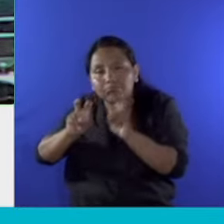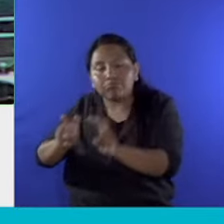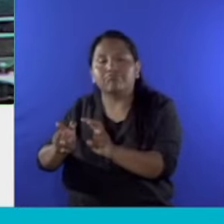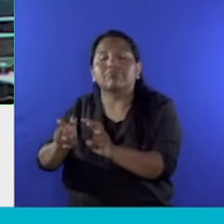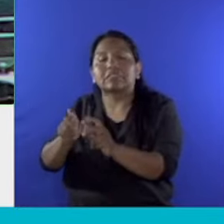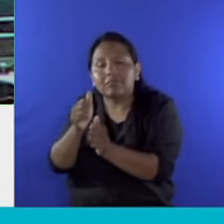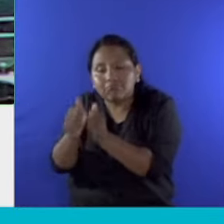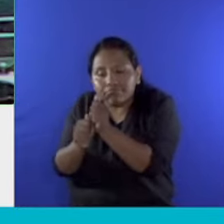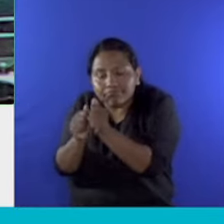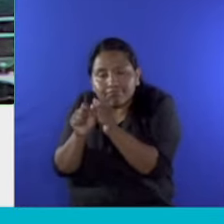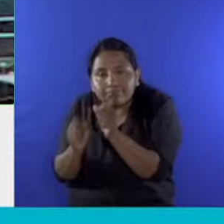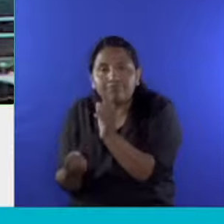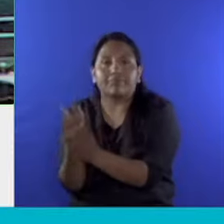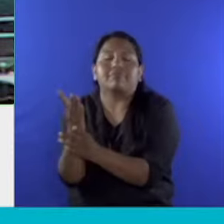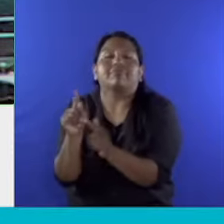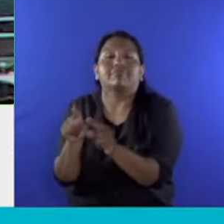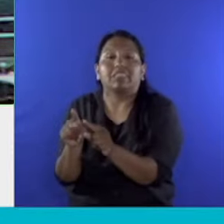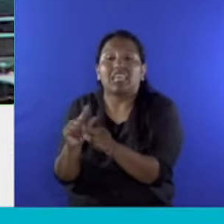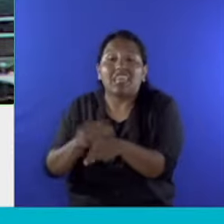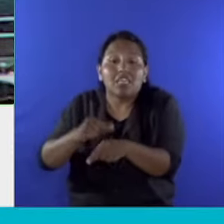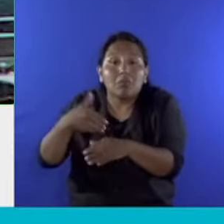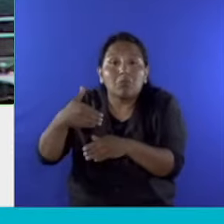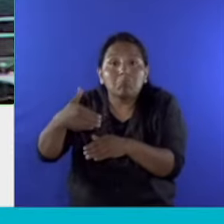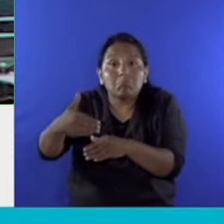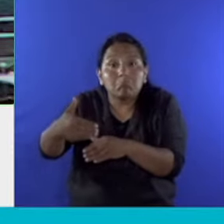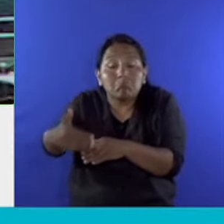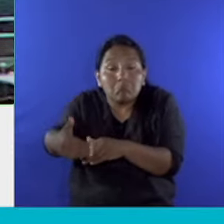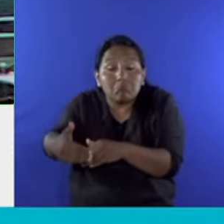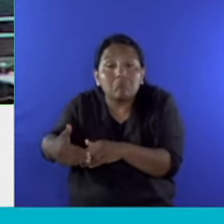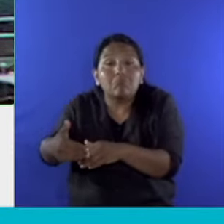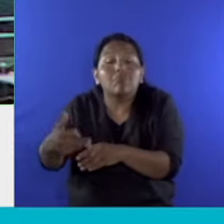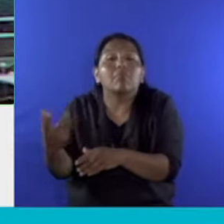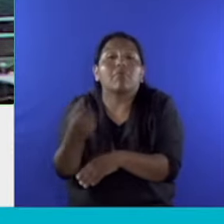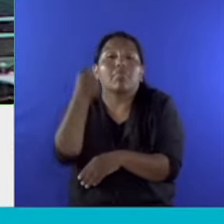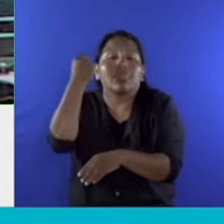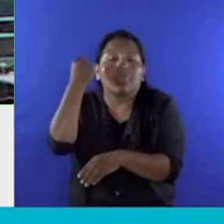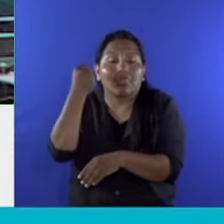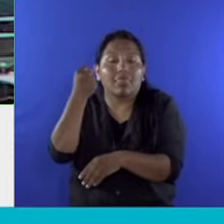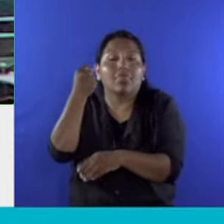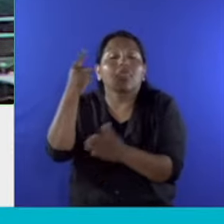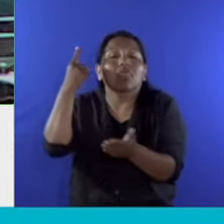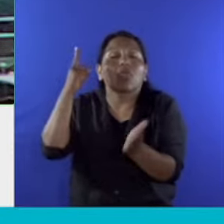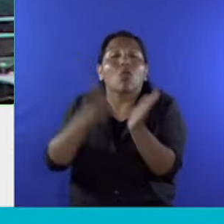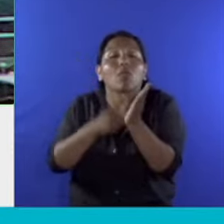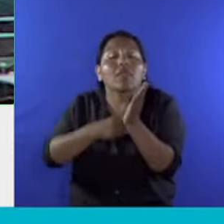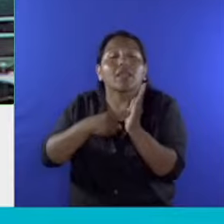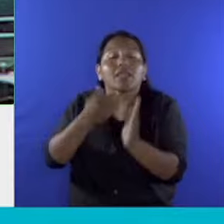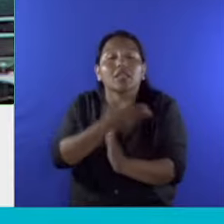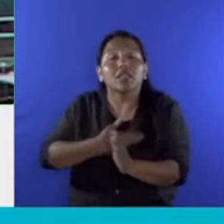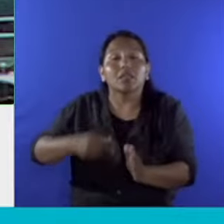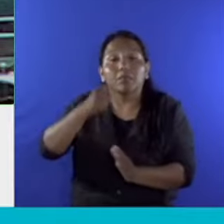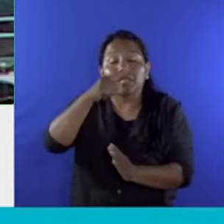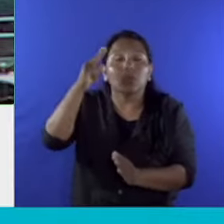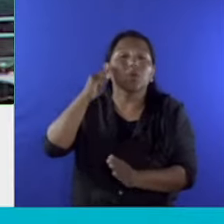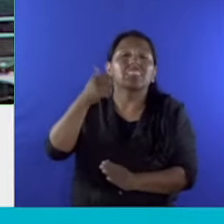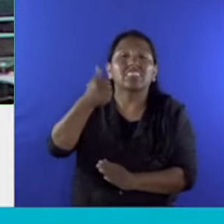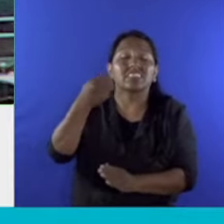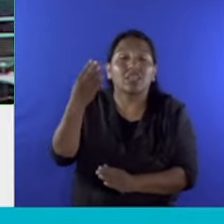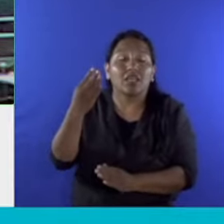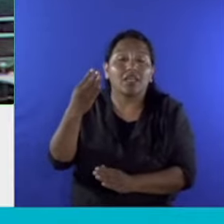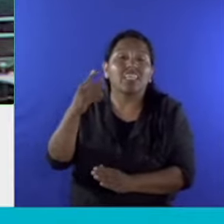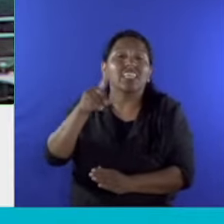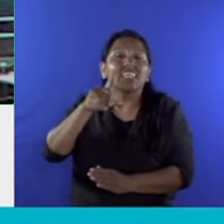y desarrollarlo. Y poco tiempo después obtuvieron un decreto del presidente de 1964, el